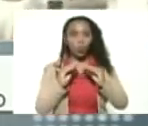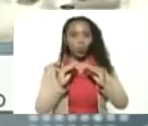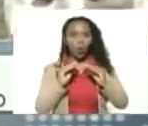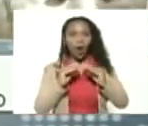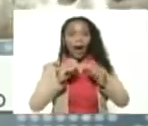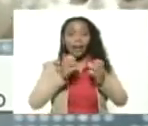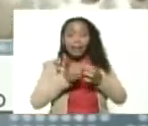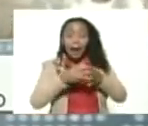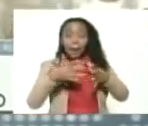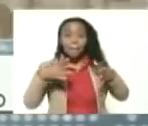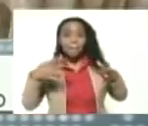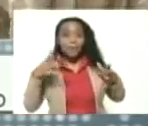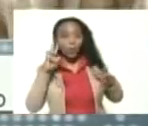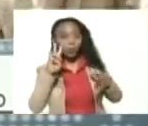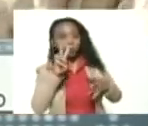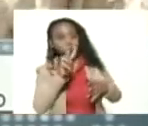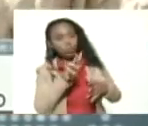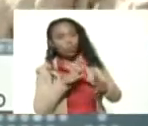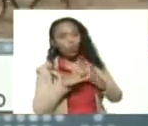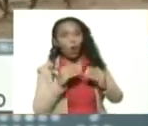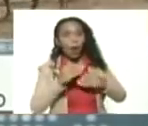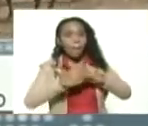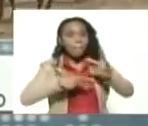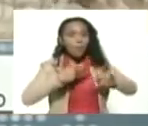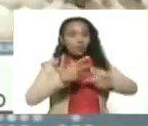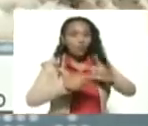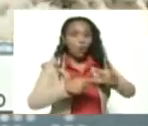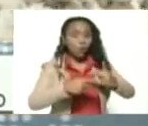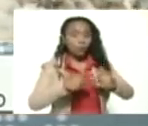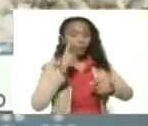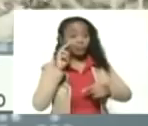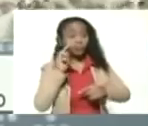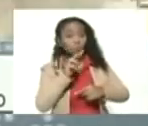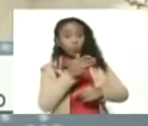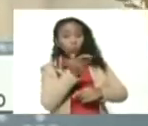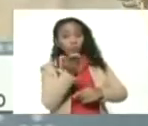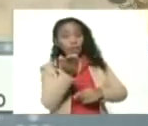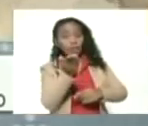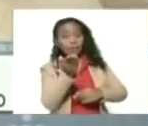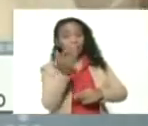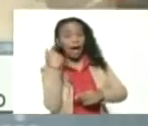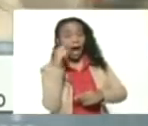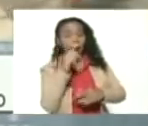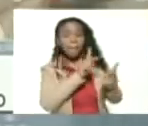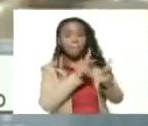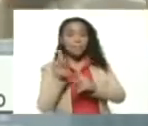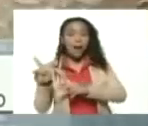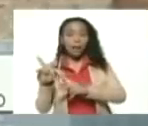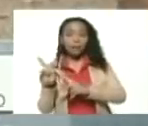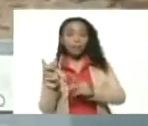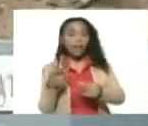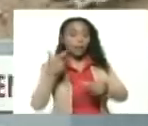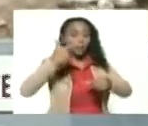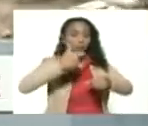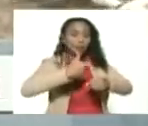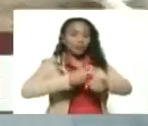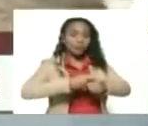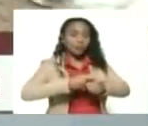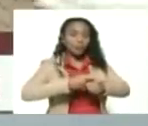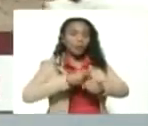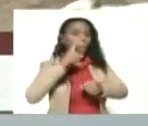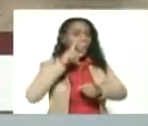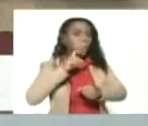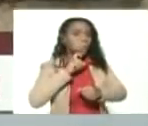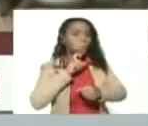campo, reverdecer la producción. Y precisamente ustedes están en el plan de inseminación artificial